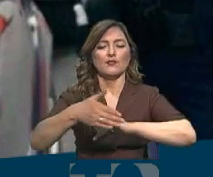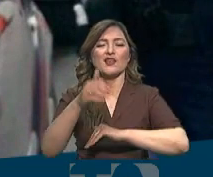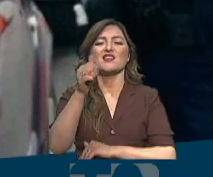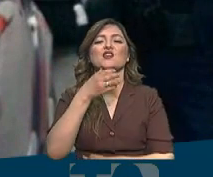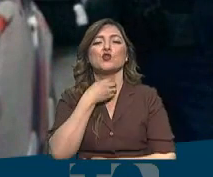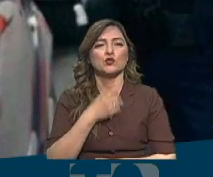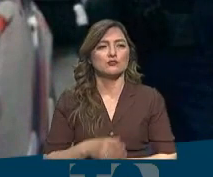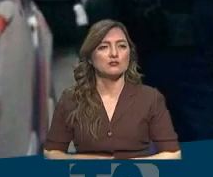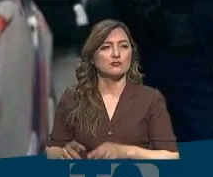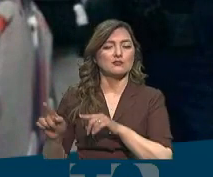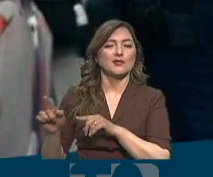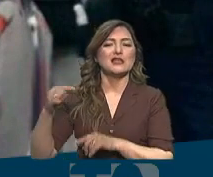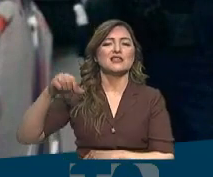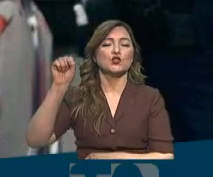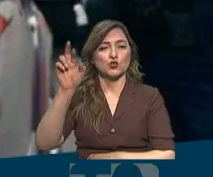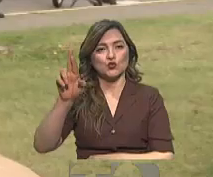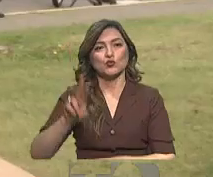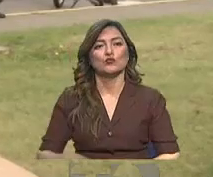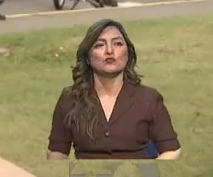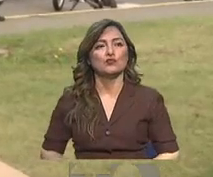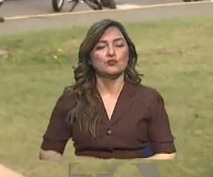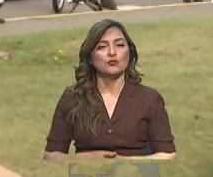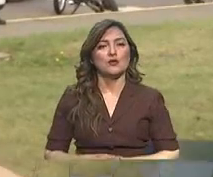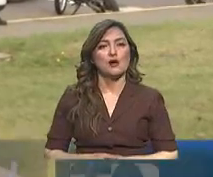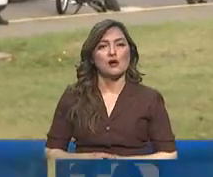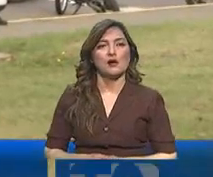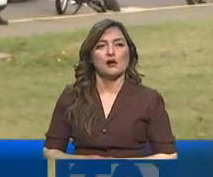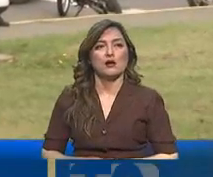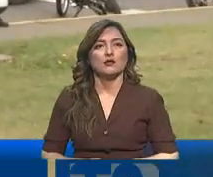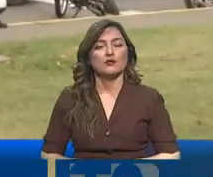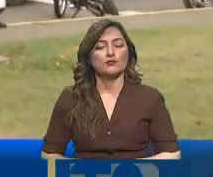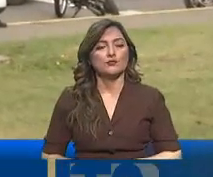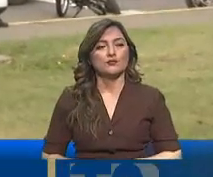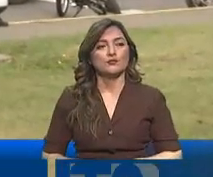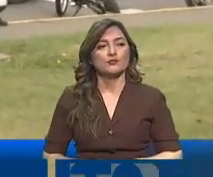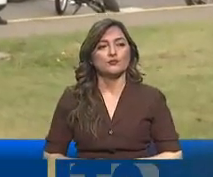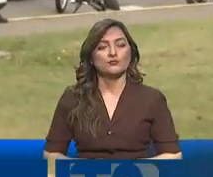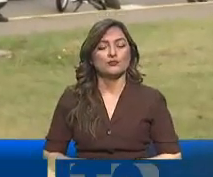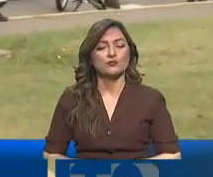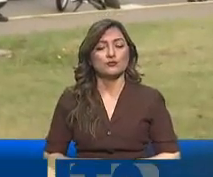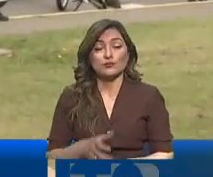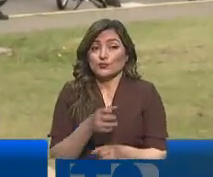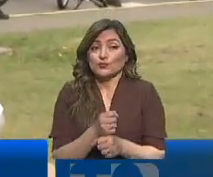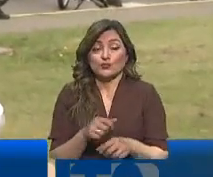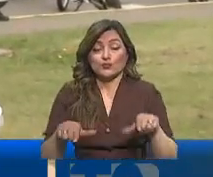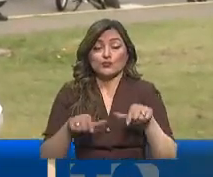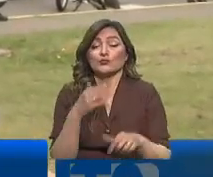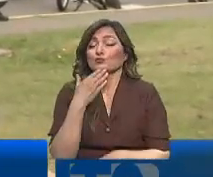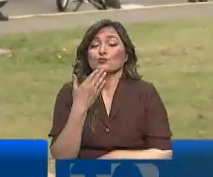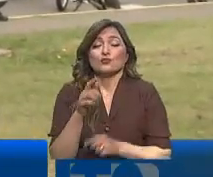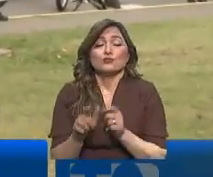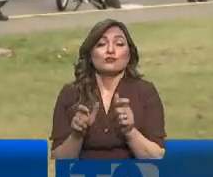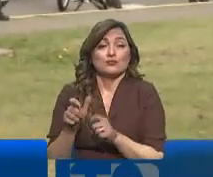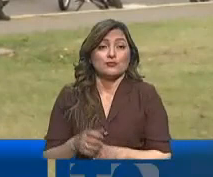avenida morán valverde en el sector del quicentro sur por el momento la manera reactiva de brindarle esta seguridad en el espacio público a la